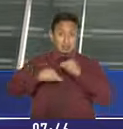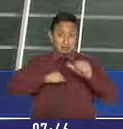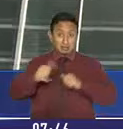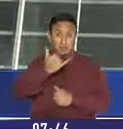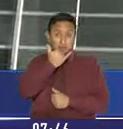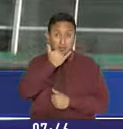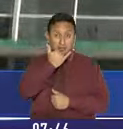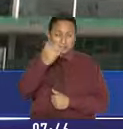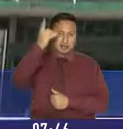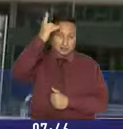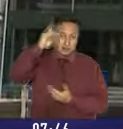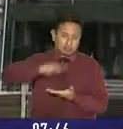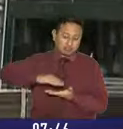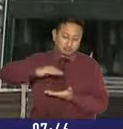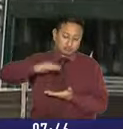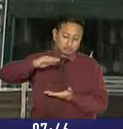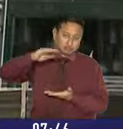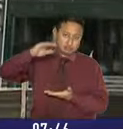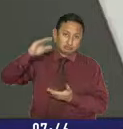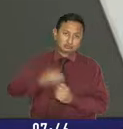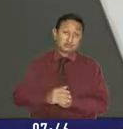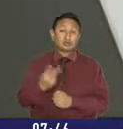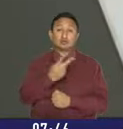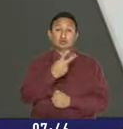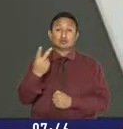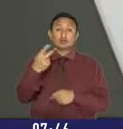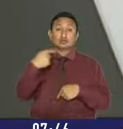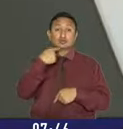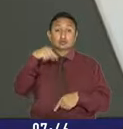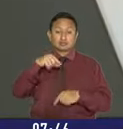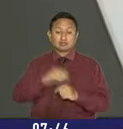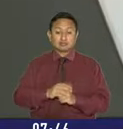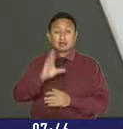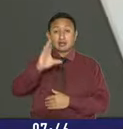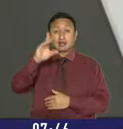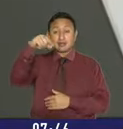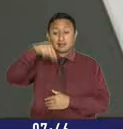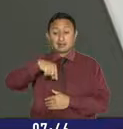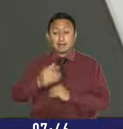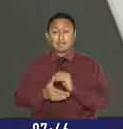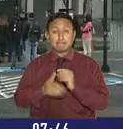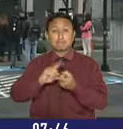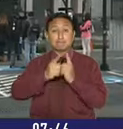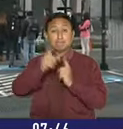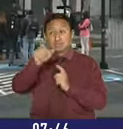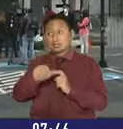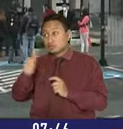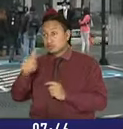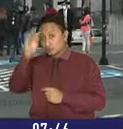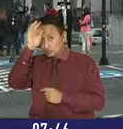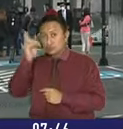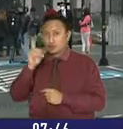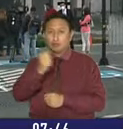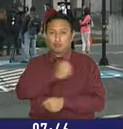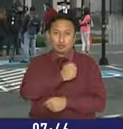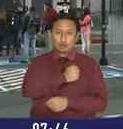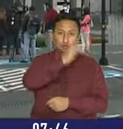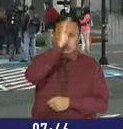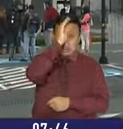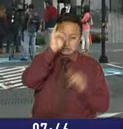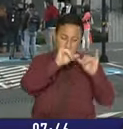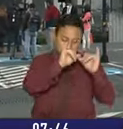salud, la intención es reducir las derivaciones y potenciar sus centros de atención. Informó